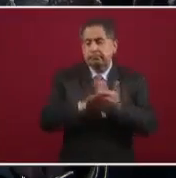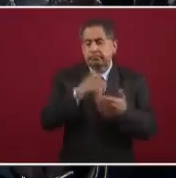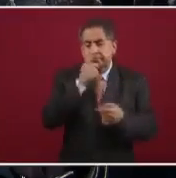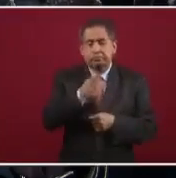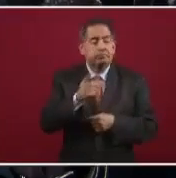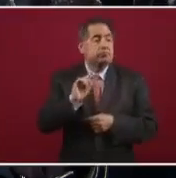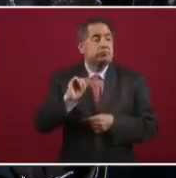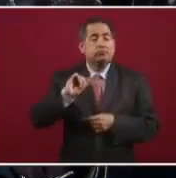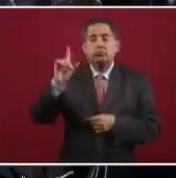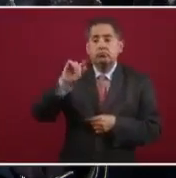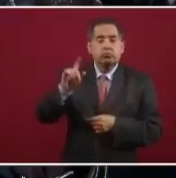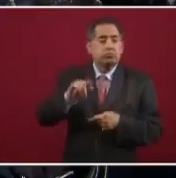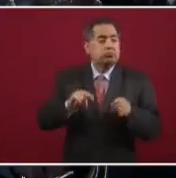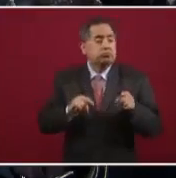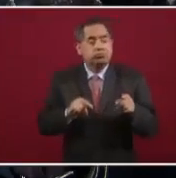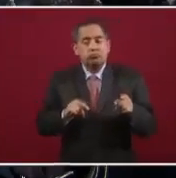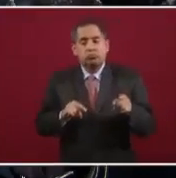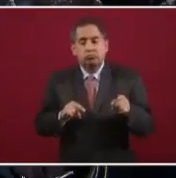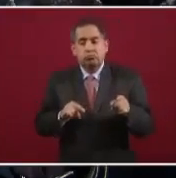que